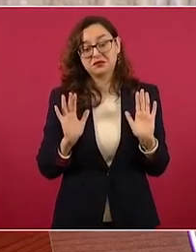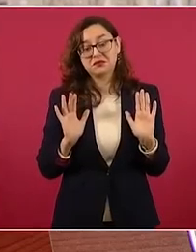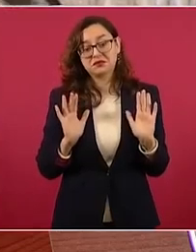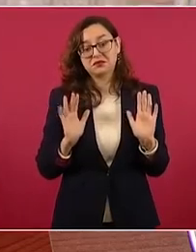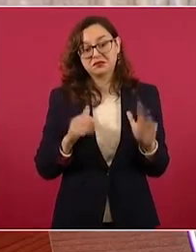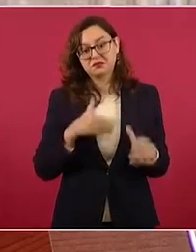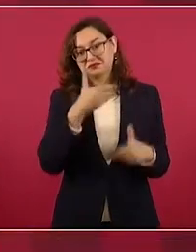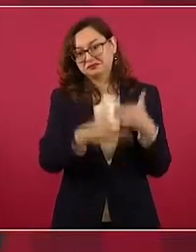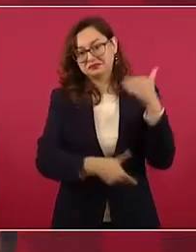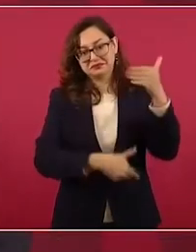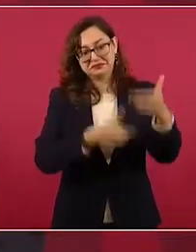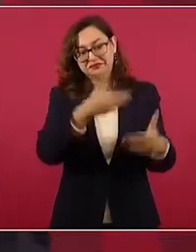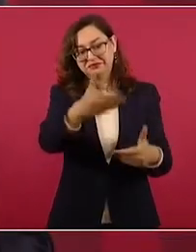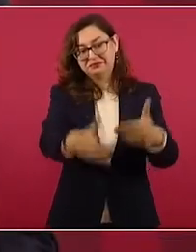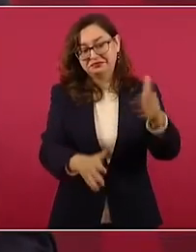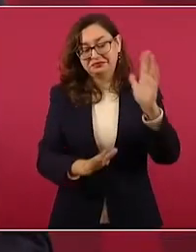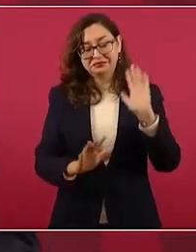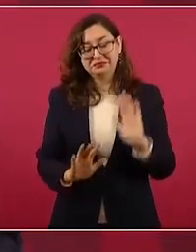Lo que está muy claro